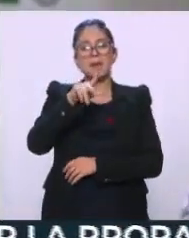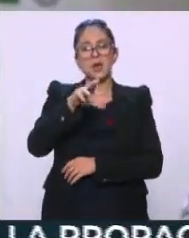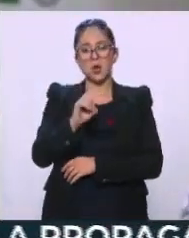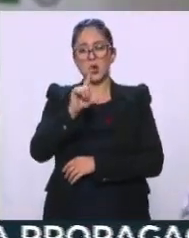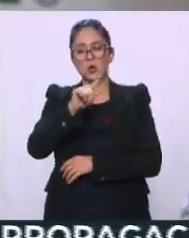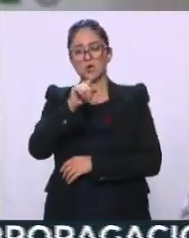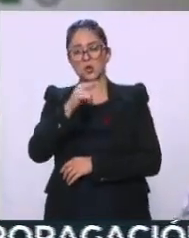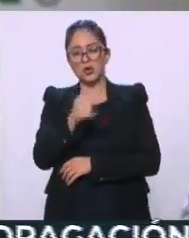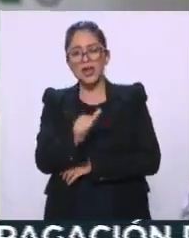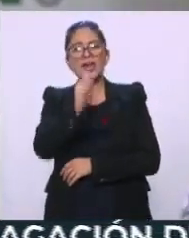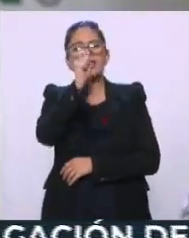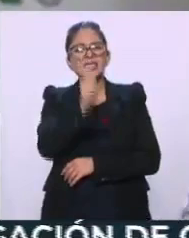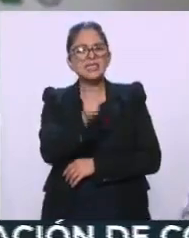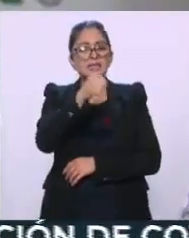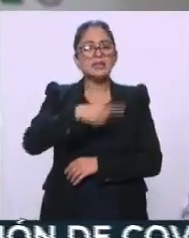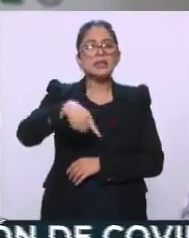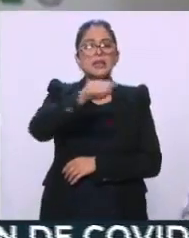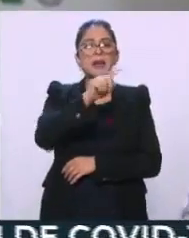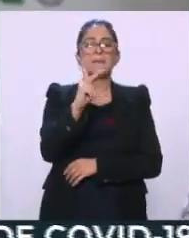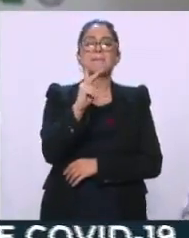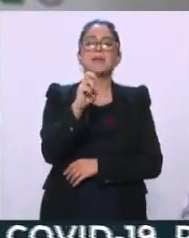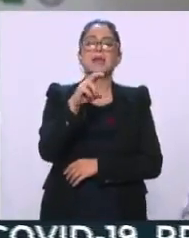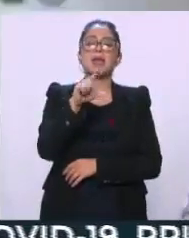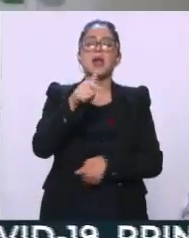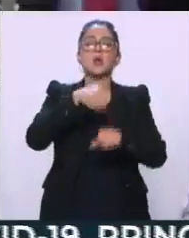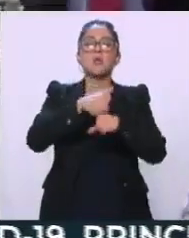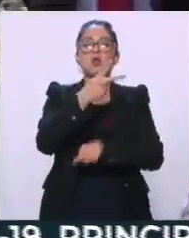trató de la relativa a la causa penal número